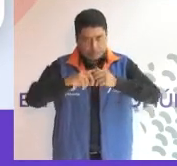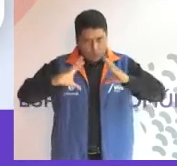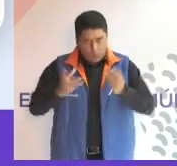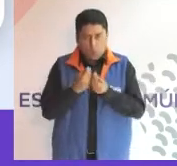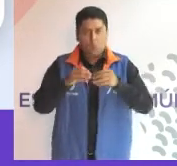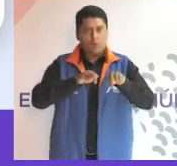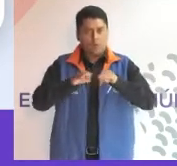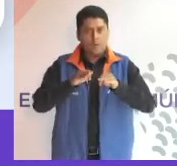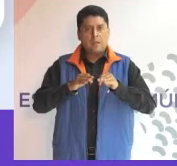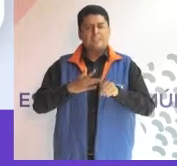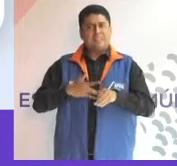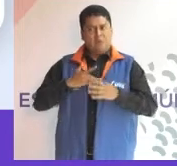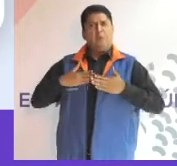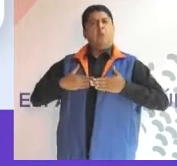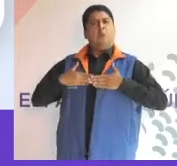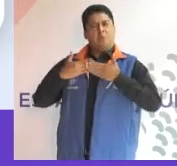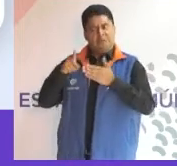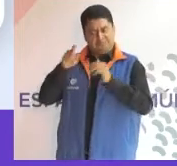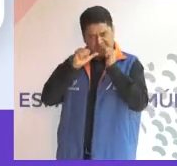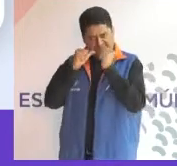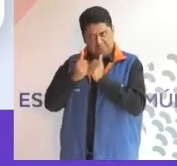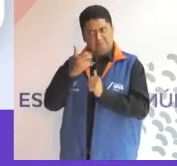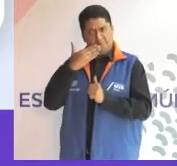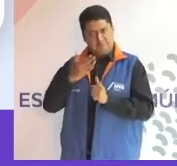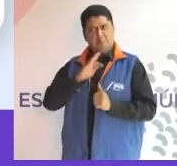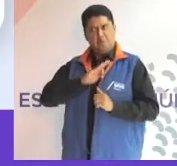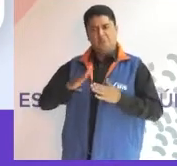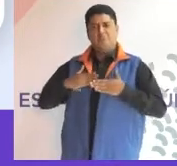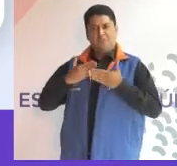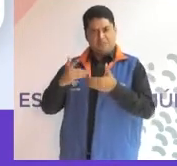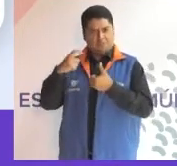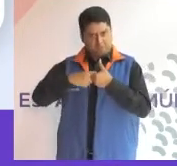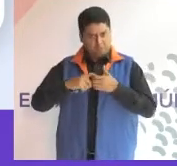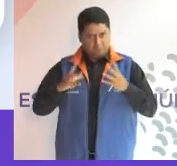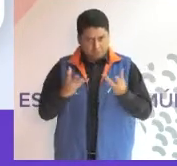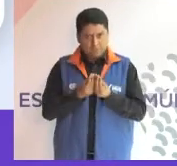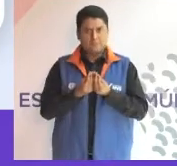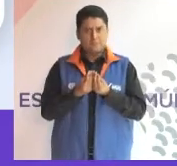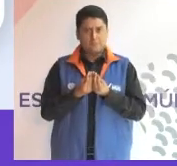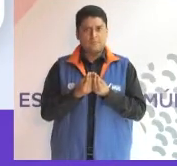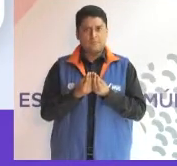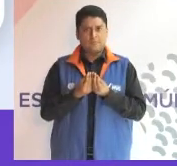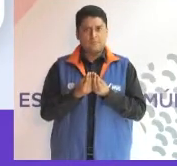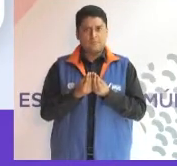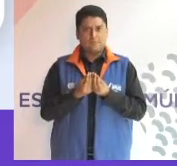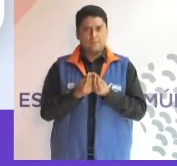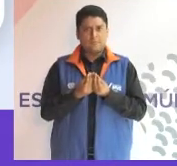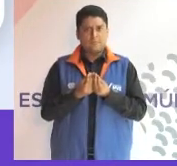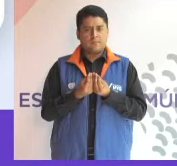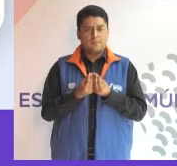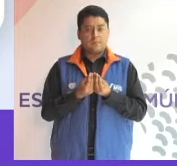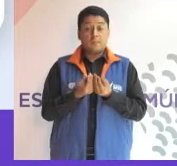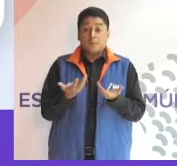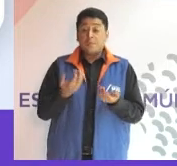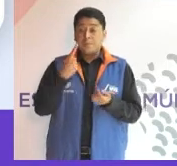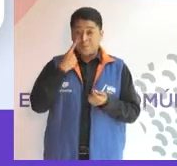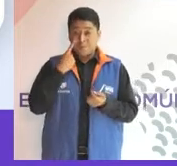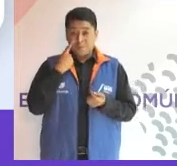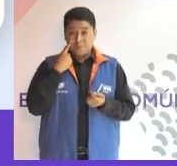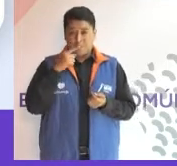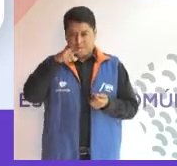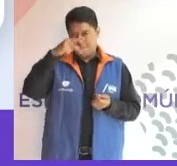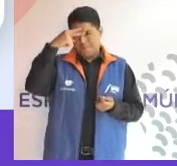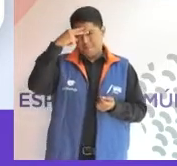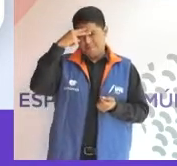algunos elementos que nosotros hablamos de un territorio de aproximadamente 300,000 habitantes, donde, por ejemplo, se